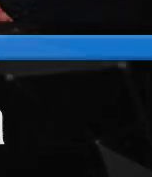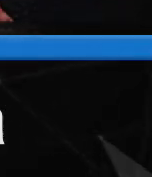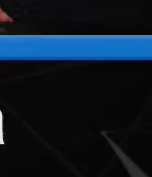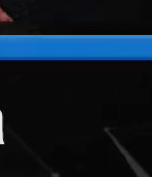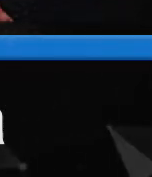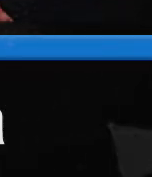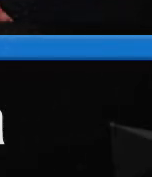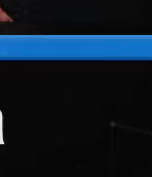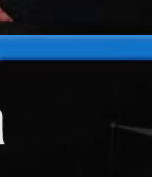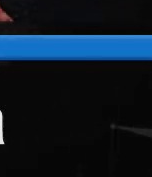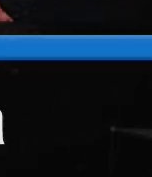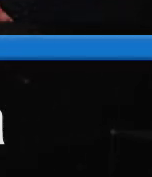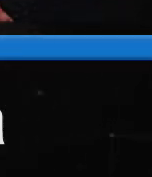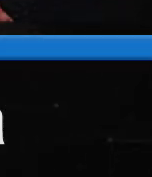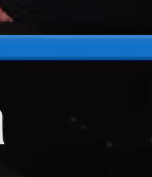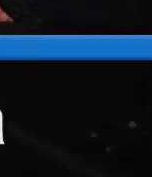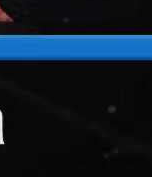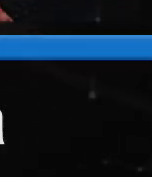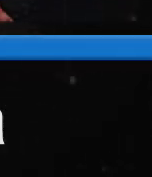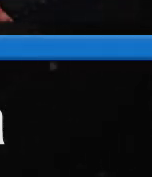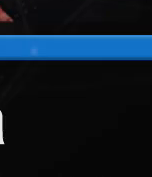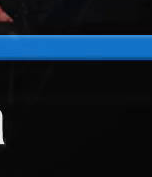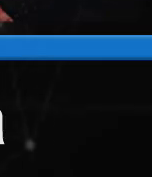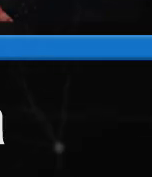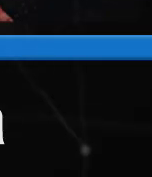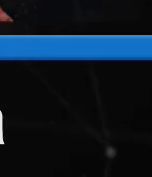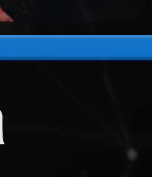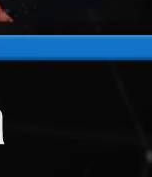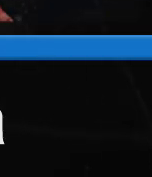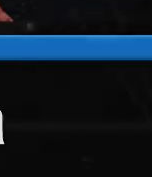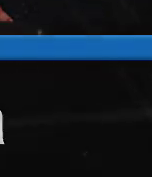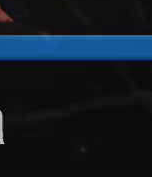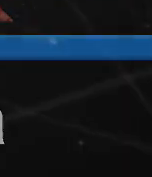En la conferencia de hoy, el presidente Andrés Manuel López Obrador.